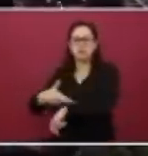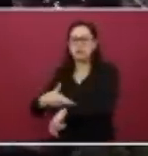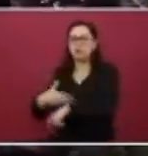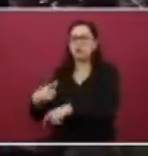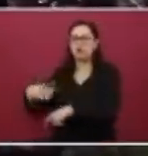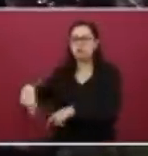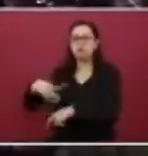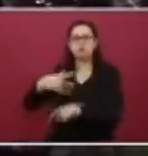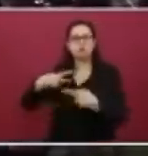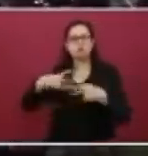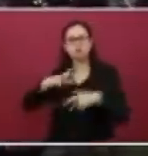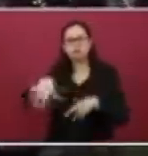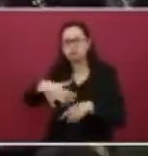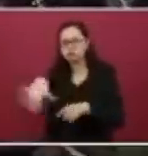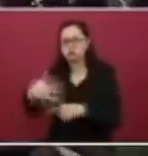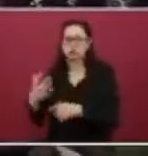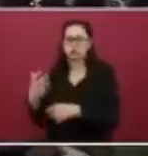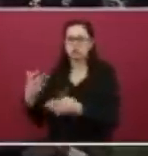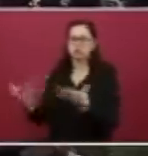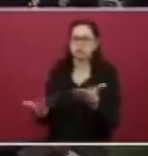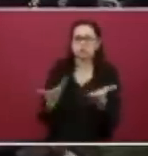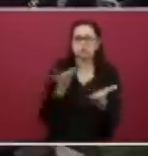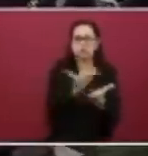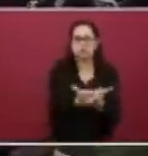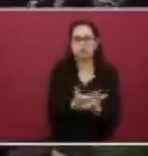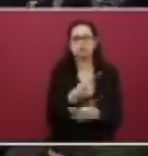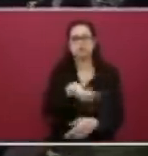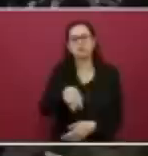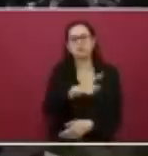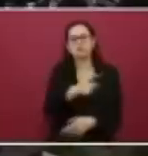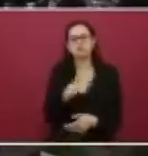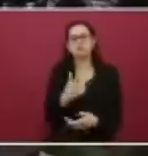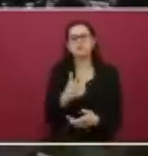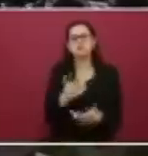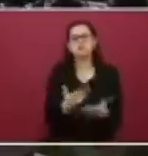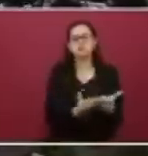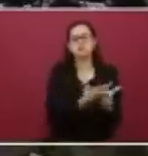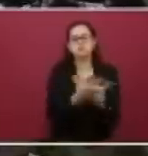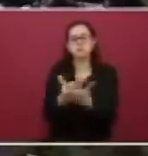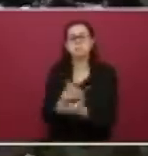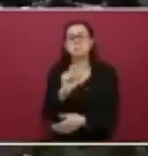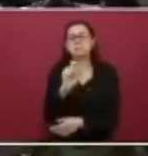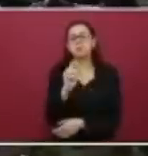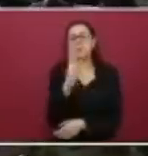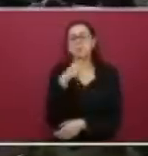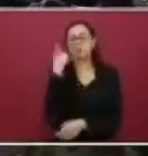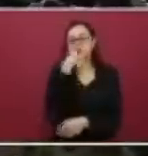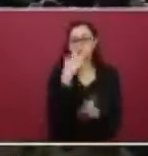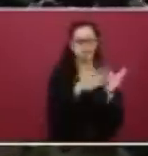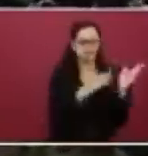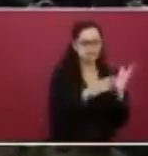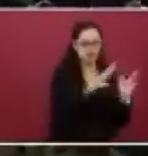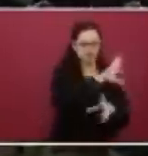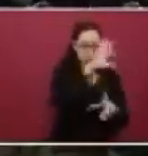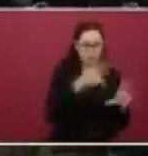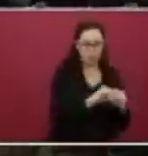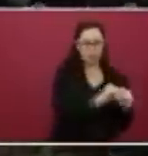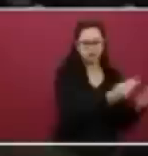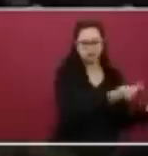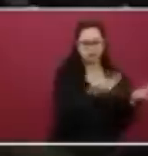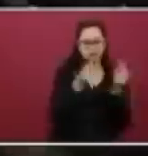los candidatos propuestos contaron con 24 horas para presentar su documentación y todas las